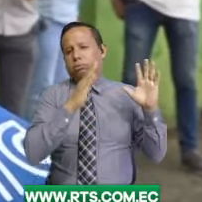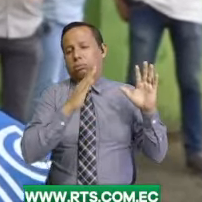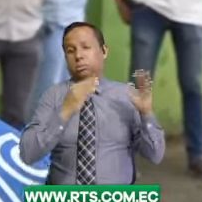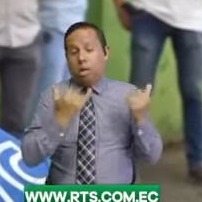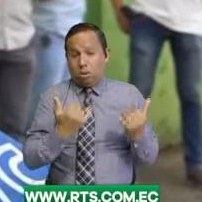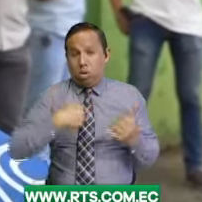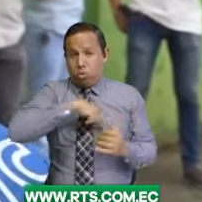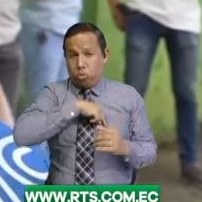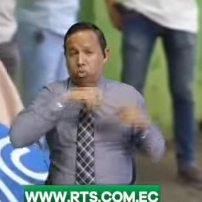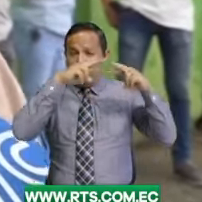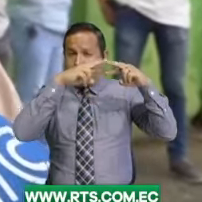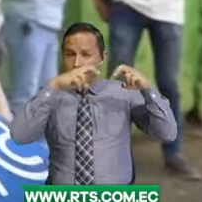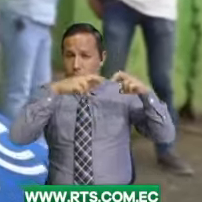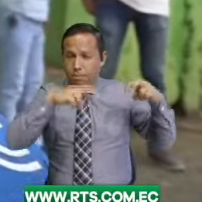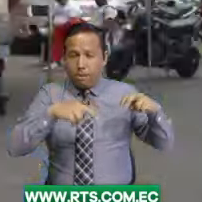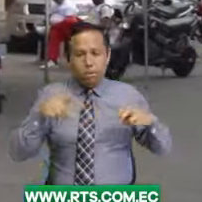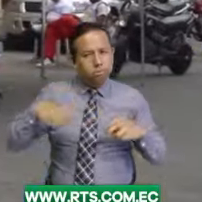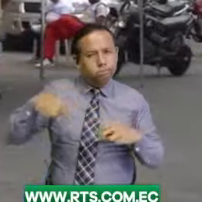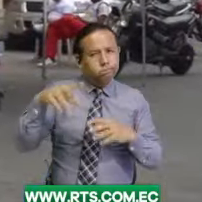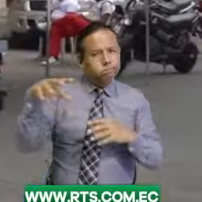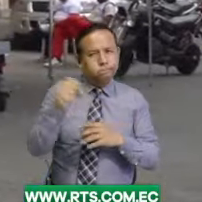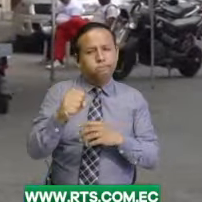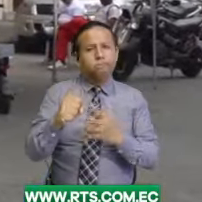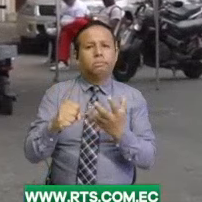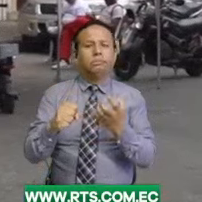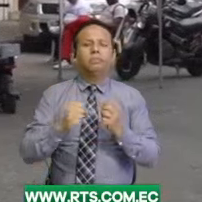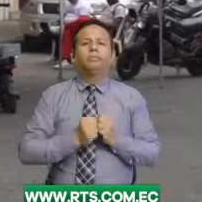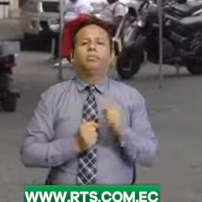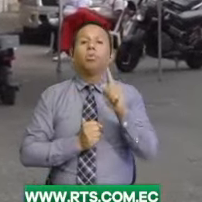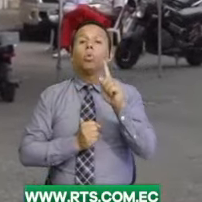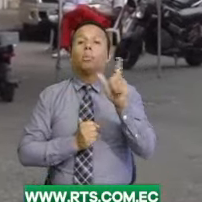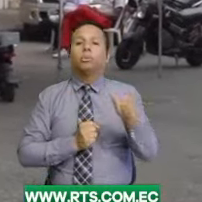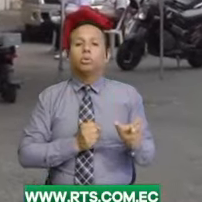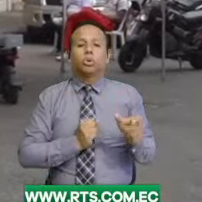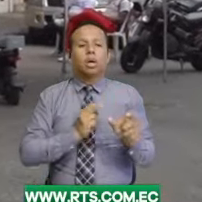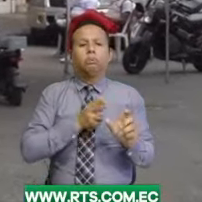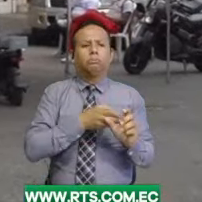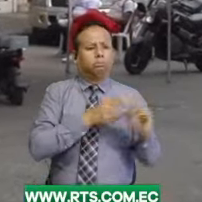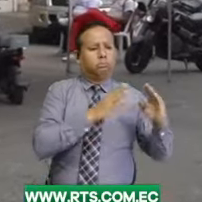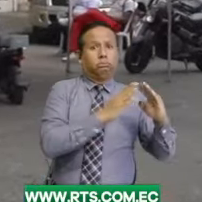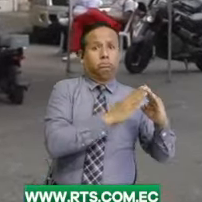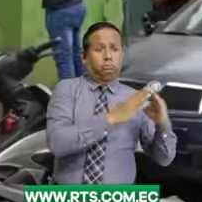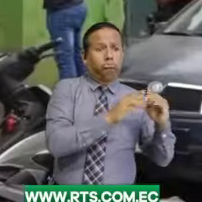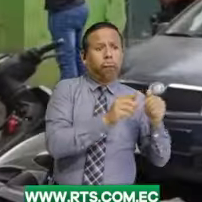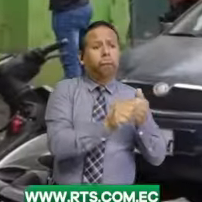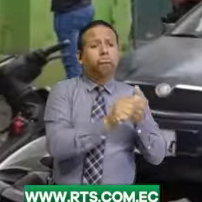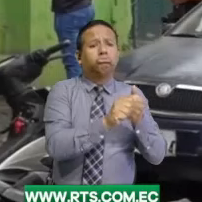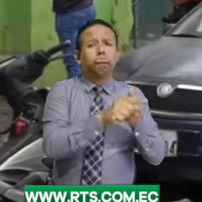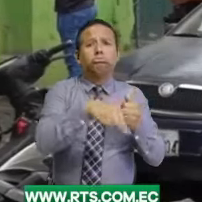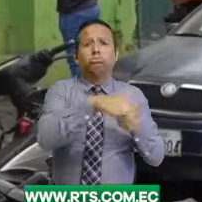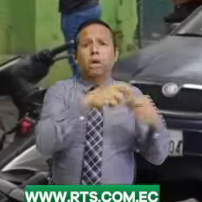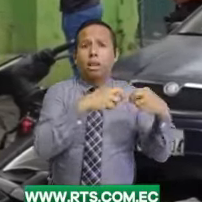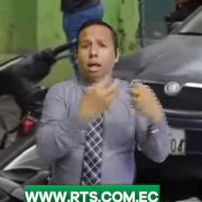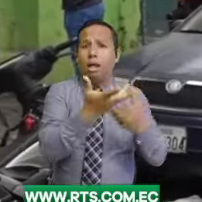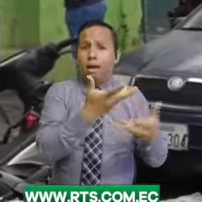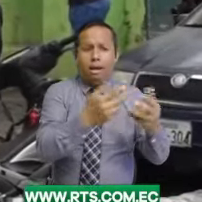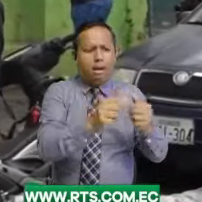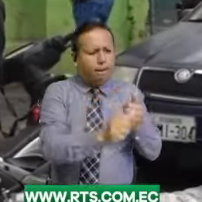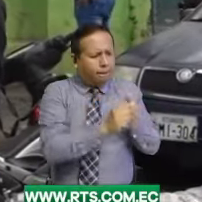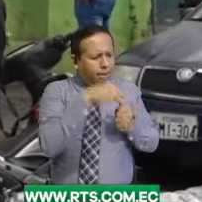la localización y captura de estos individuos. Una de las víctimas vivía al frente, a pocos metros de donde ocurrió este